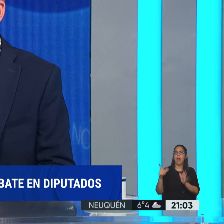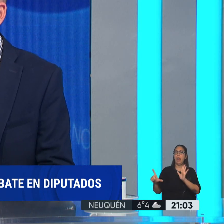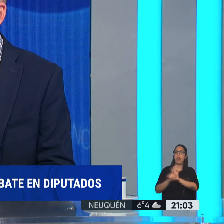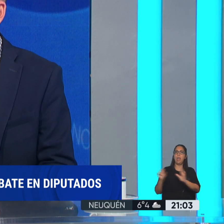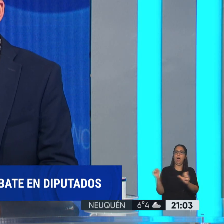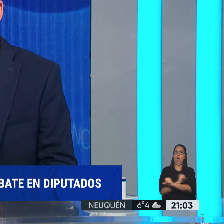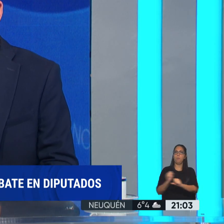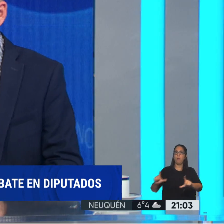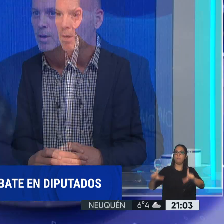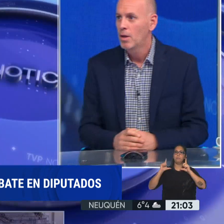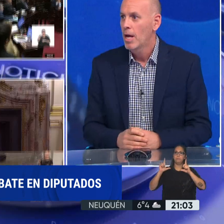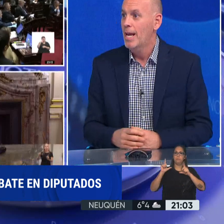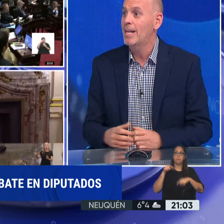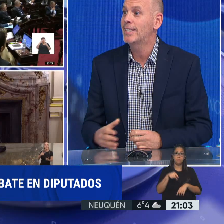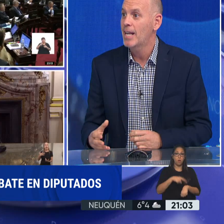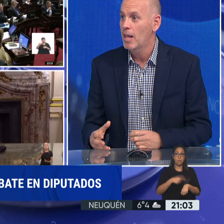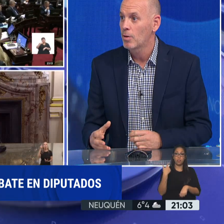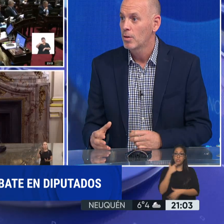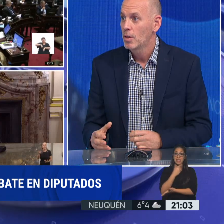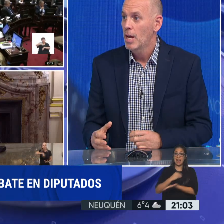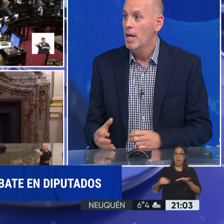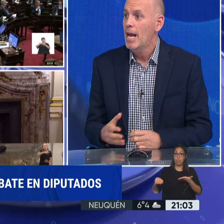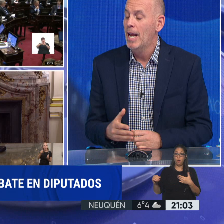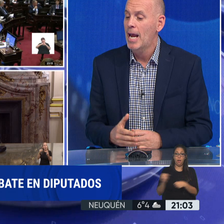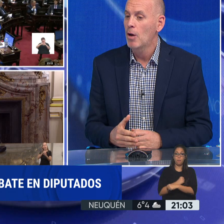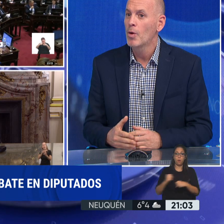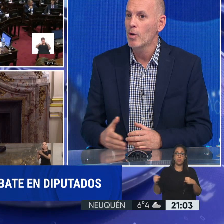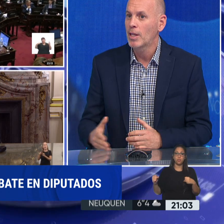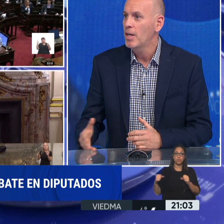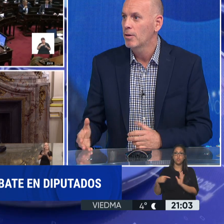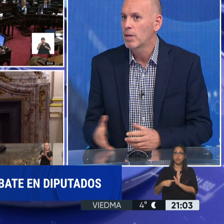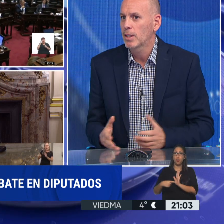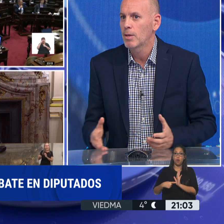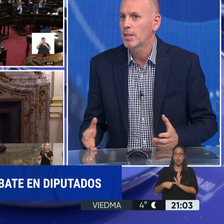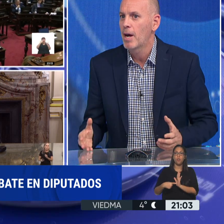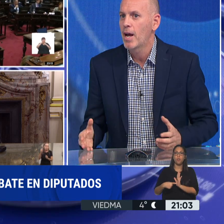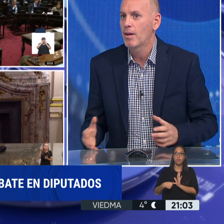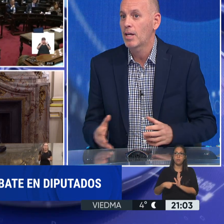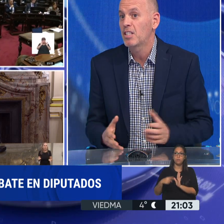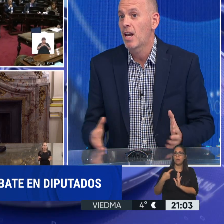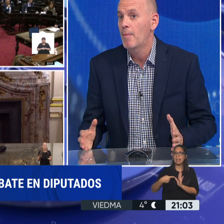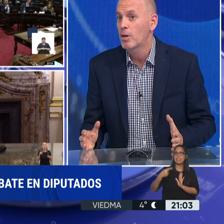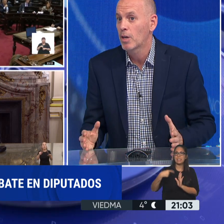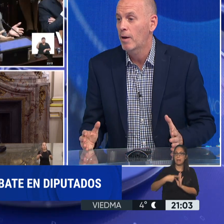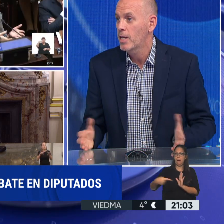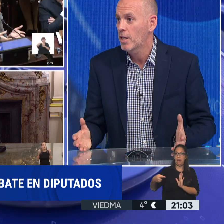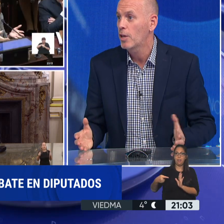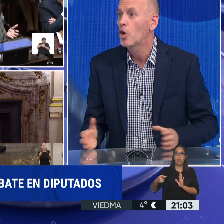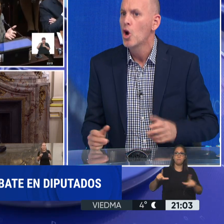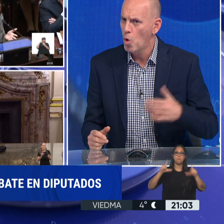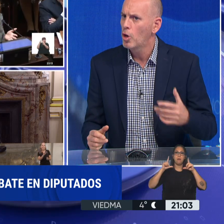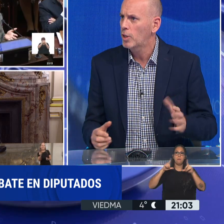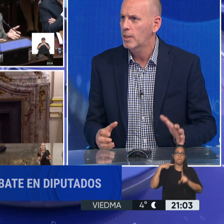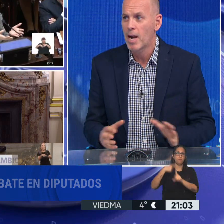luego de la aprobación en el Senado, el gobierno ha tenido una semana quizás la mejor que había